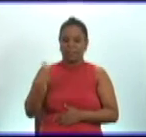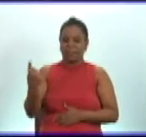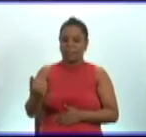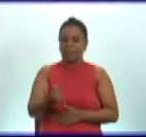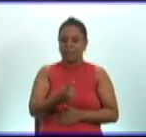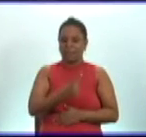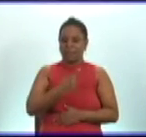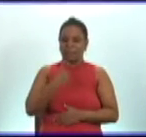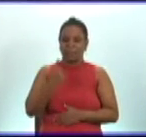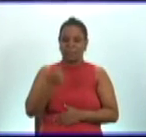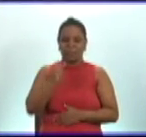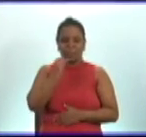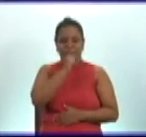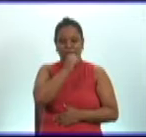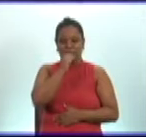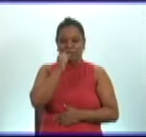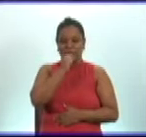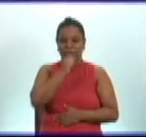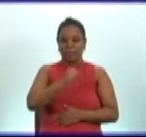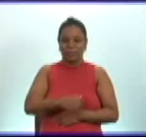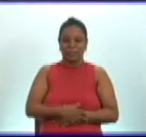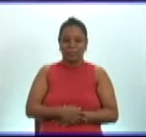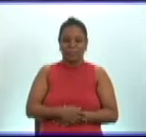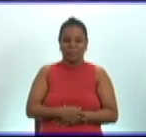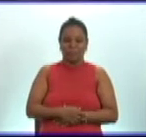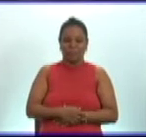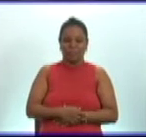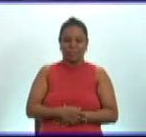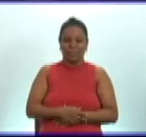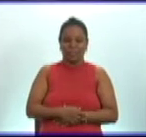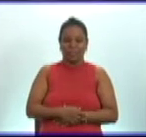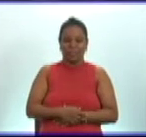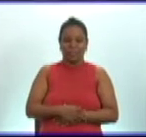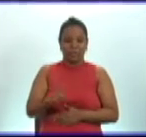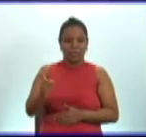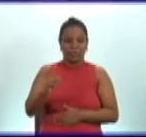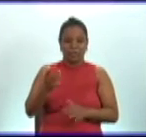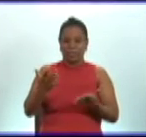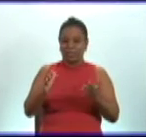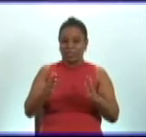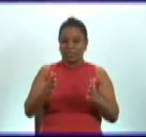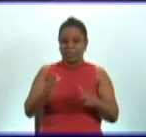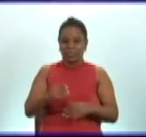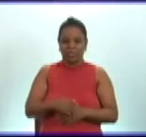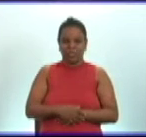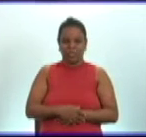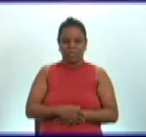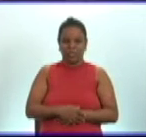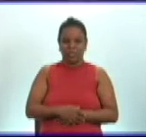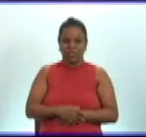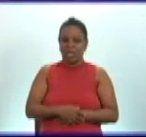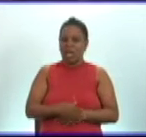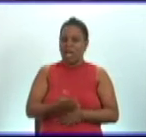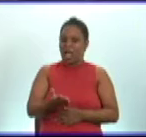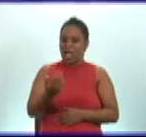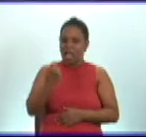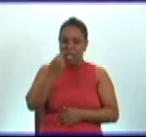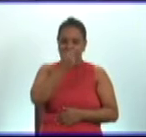mi canto, ven no temas, acude a mi